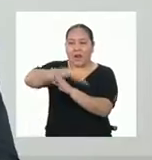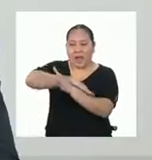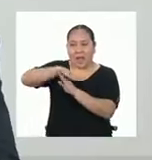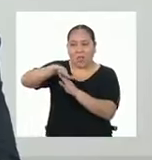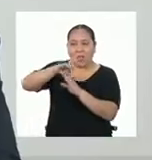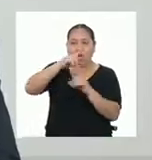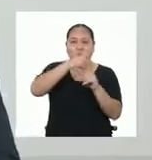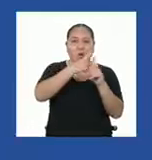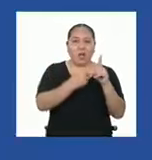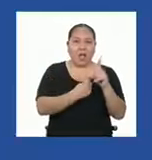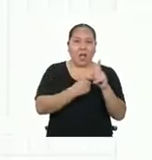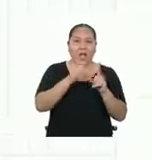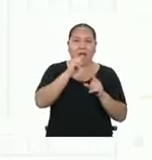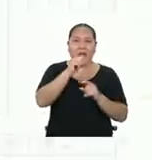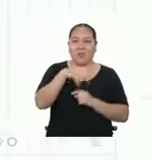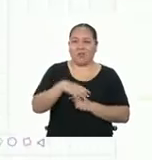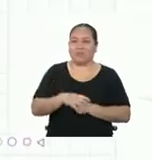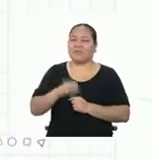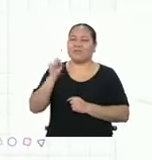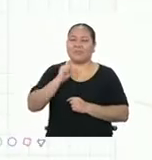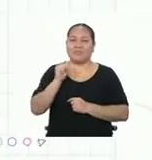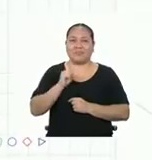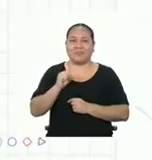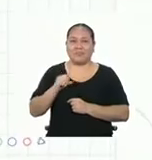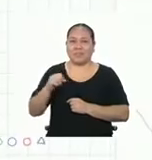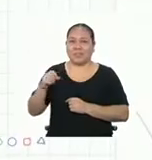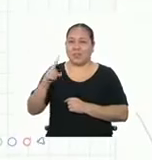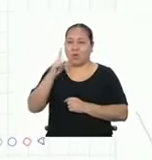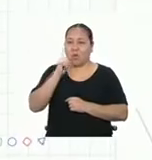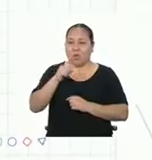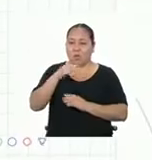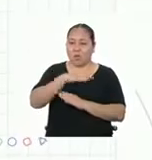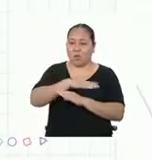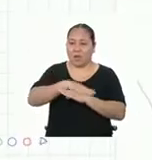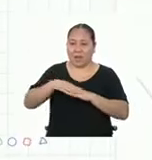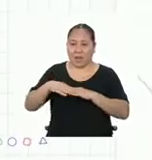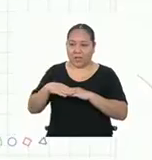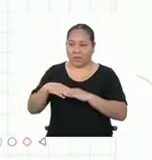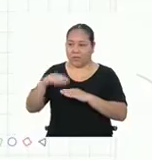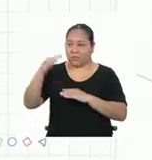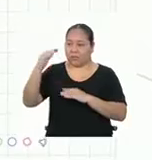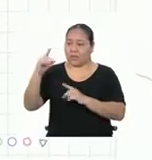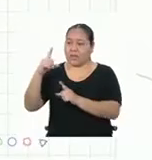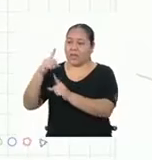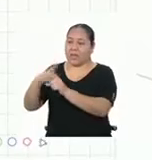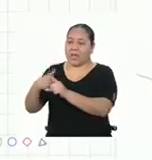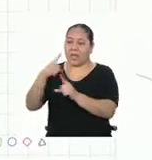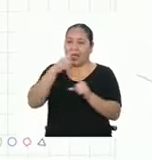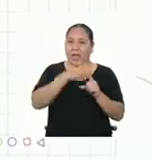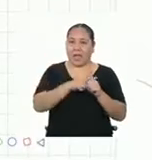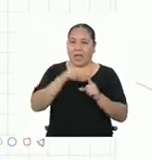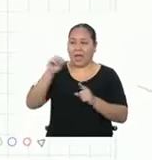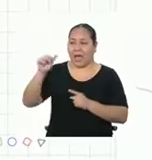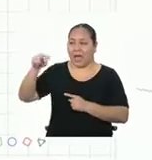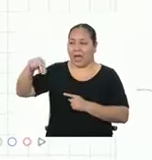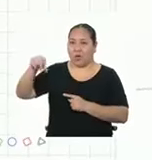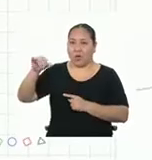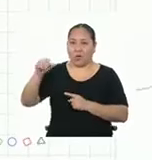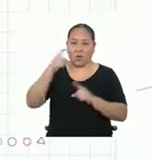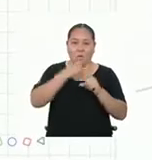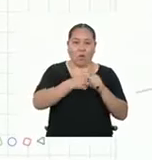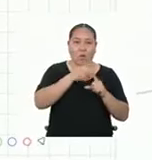Tú mismo lo has dicho, Jonathan Si un lado y los dos ángulos adyacentes a dicho lado de un triángulo son congruentes